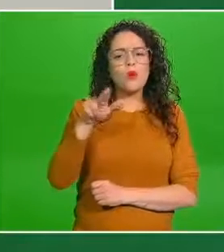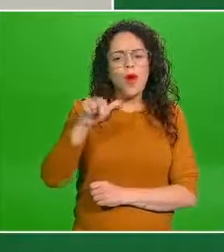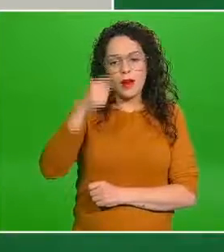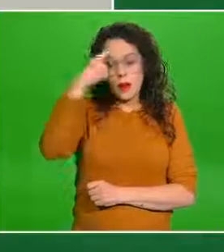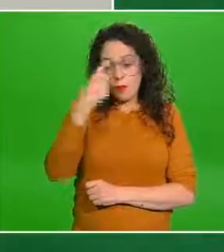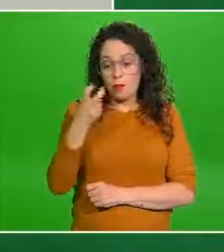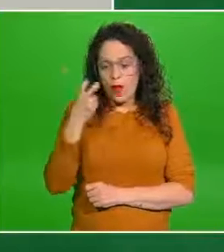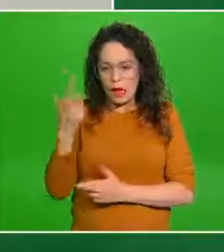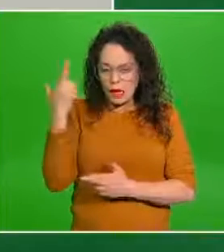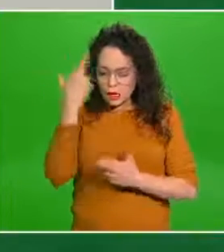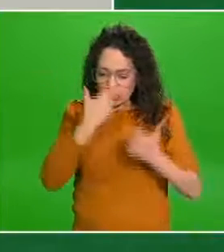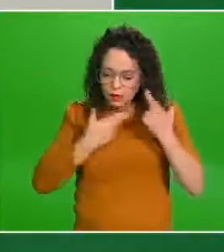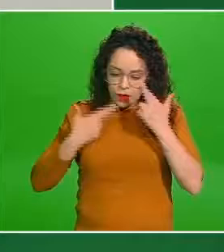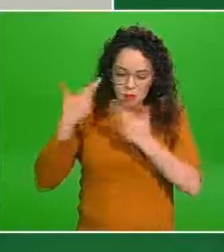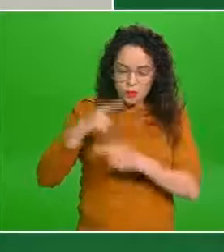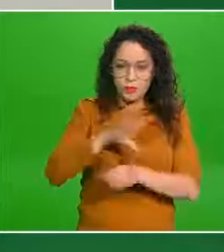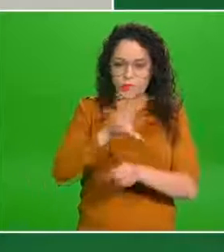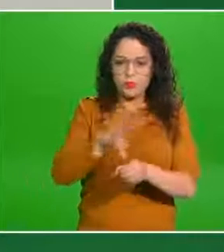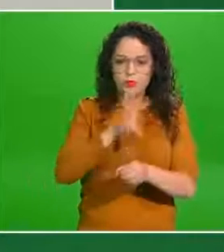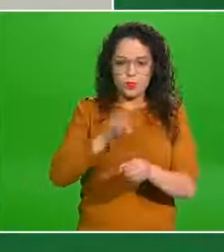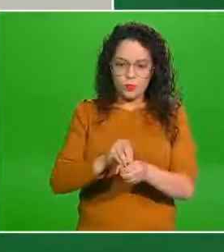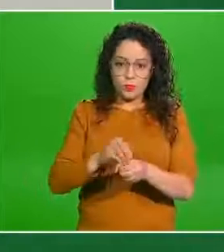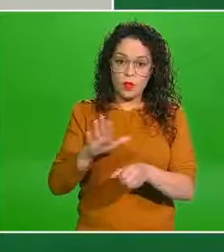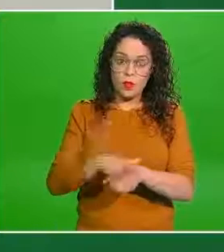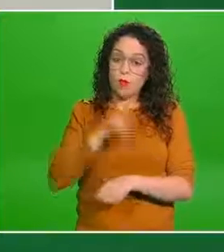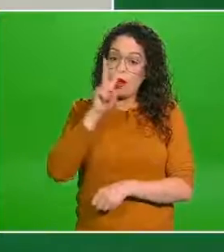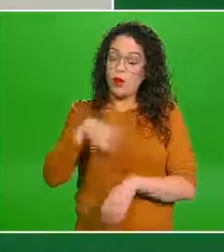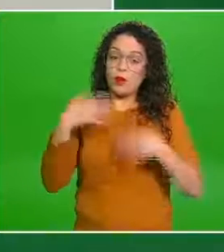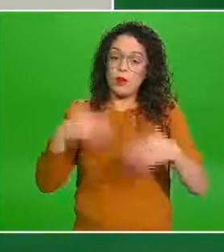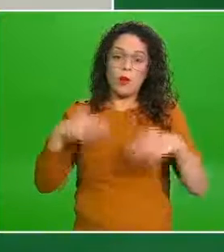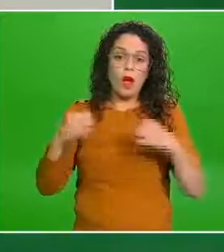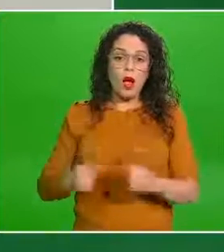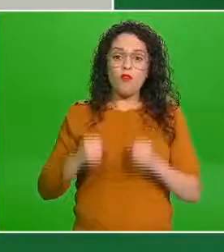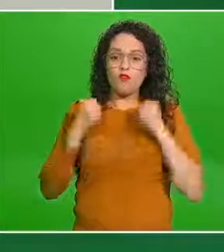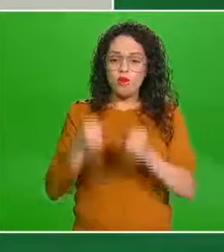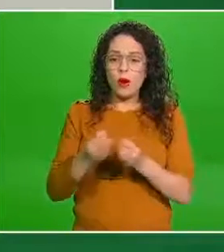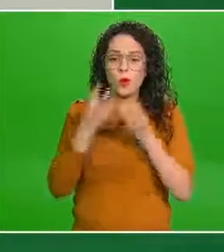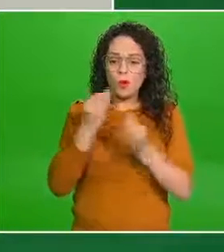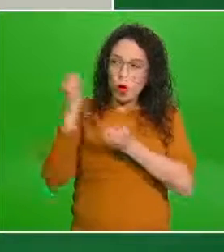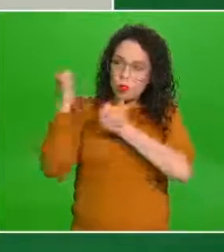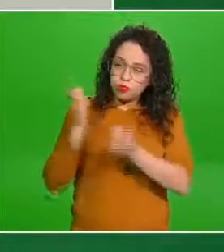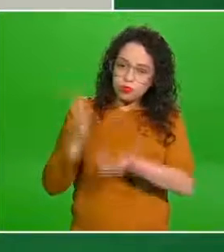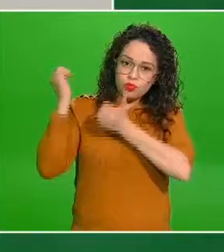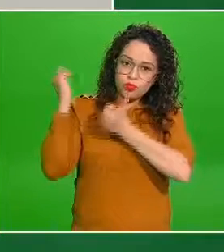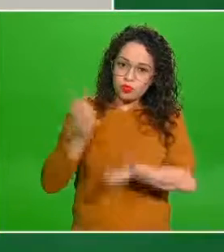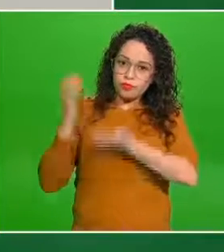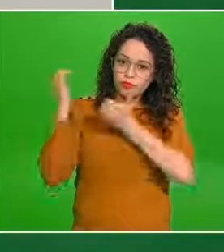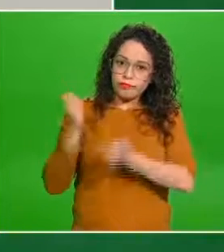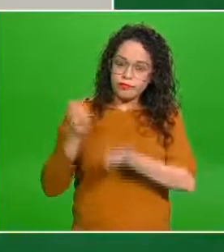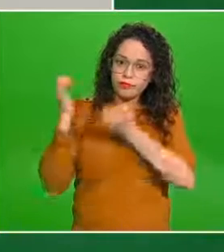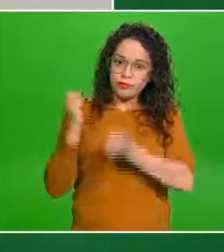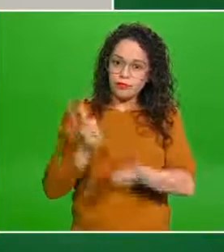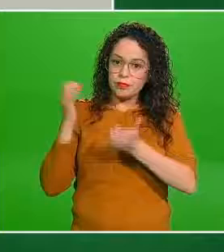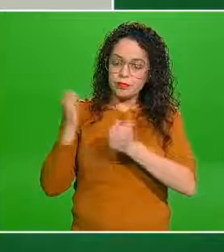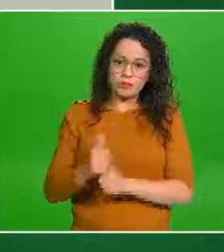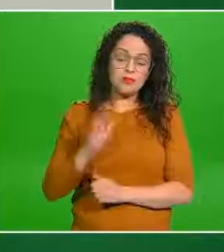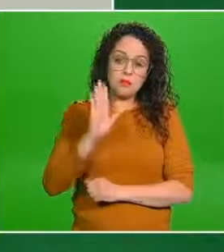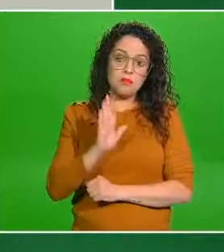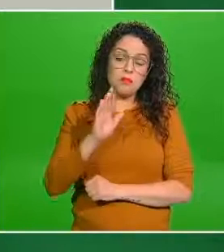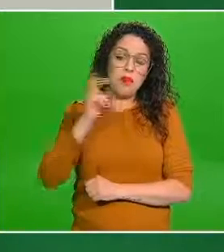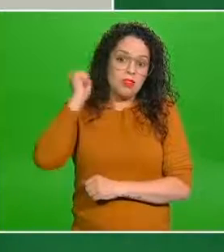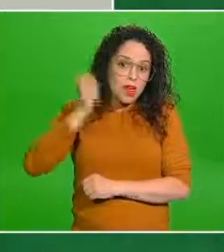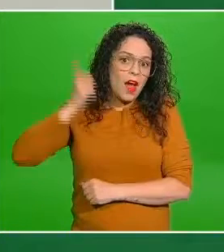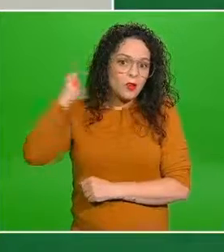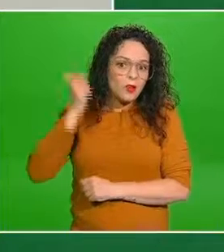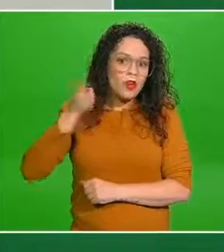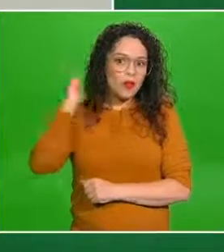este intercambio, porque dada la actividad tan intensa que se ha tenido de llegadas de vacunas prácticamente día con día, los